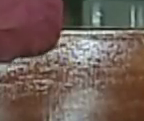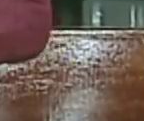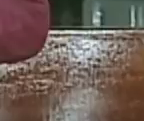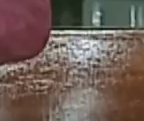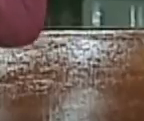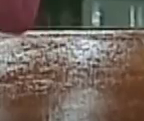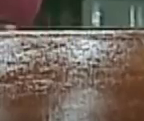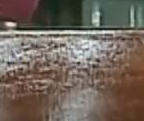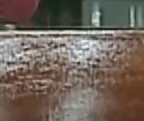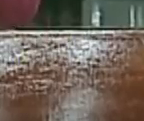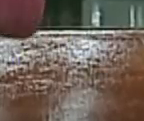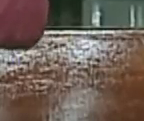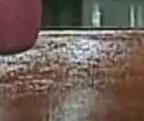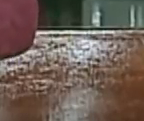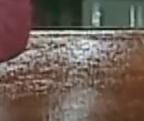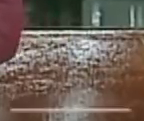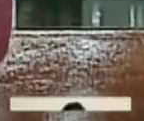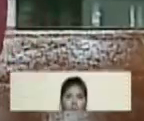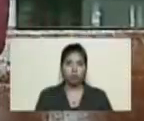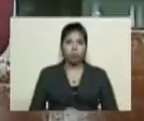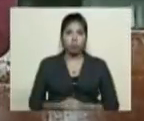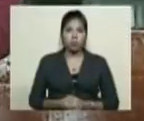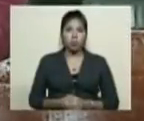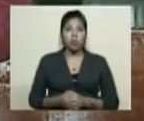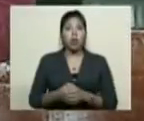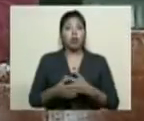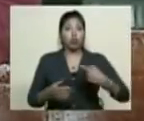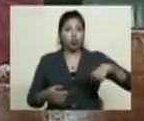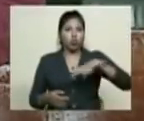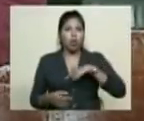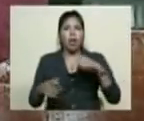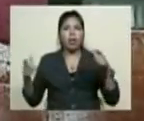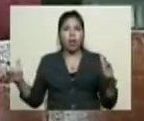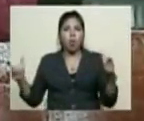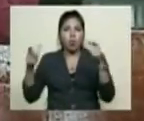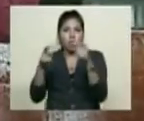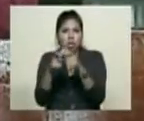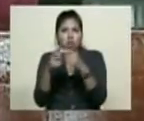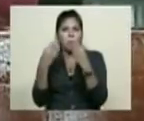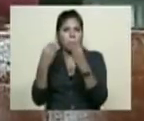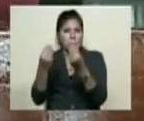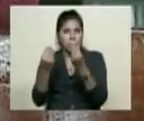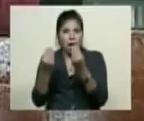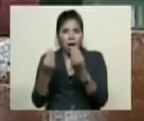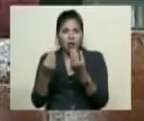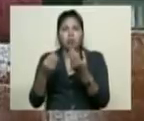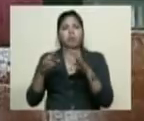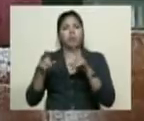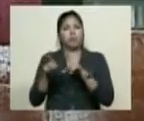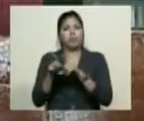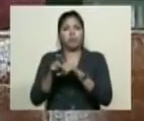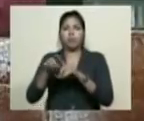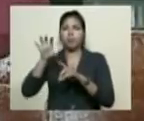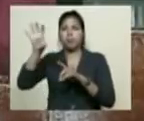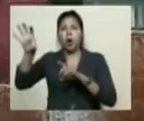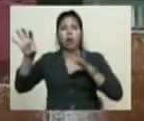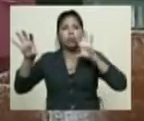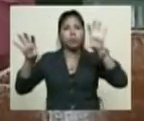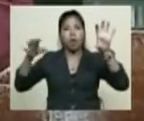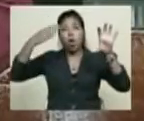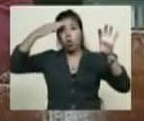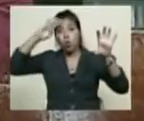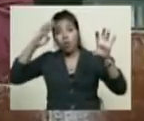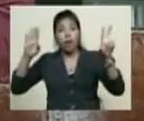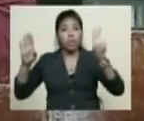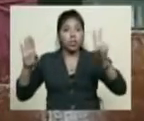reunirnos, visualizar el futuro y sobre todo ratificar la hermandad y la unión entre Cuba y